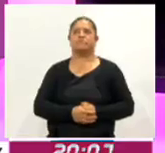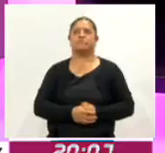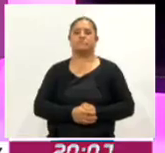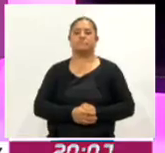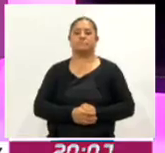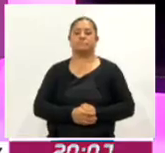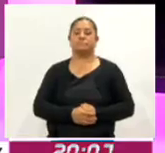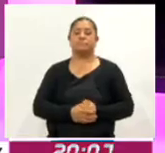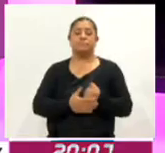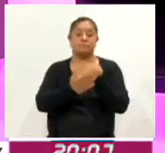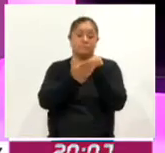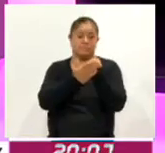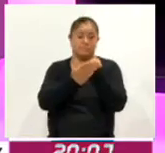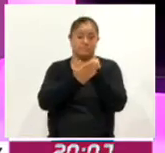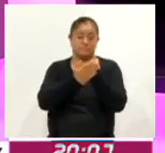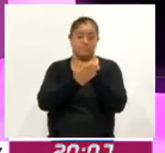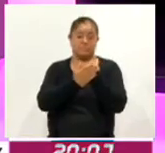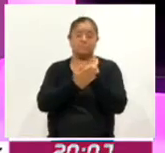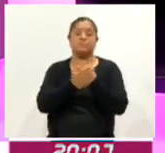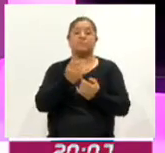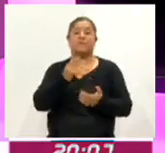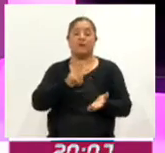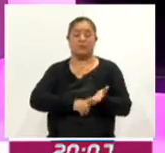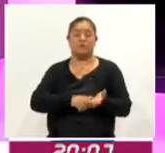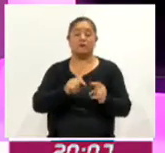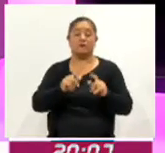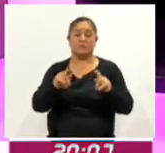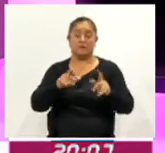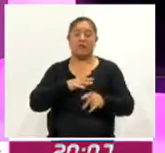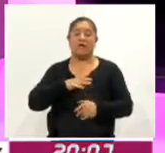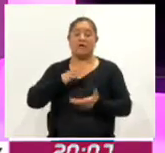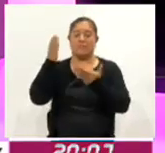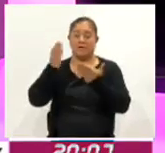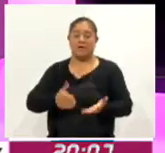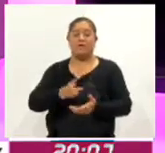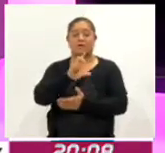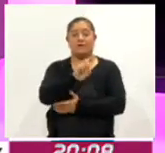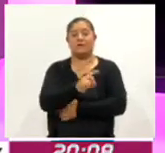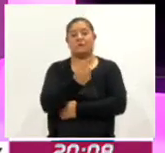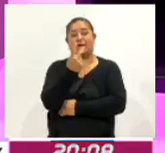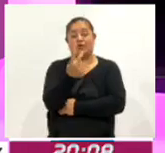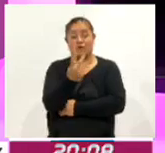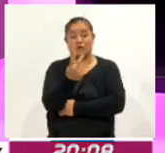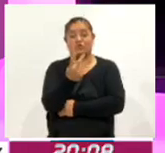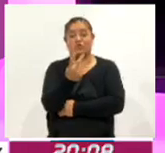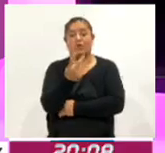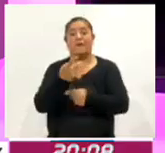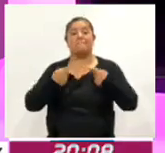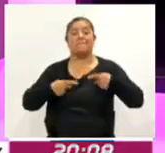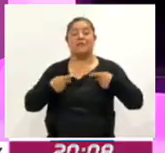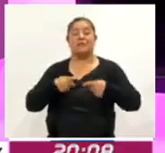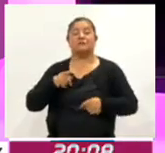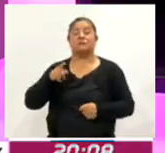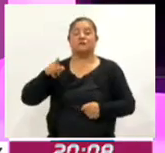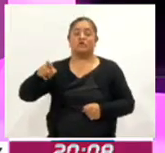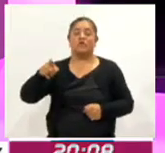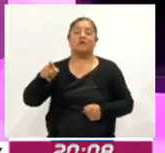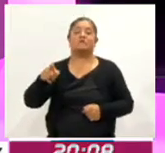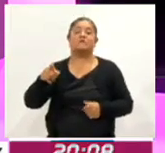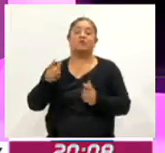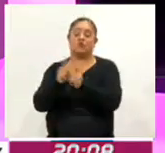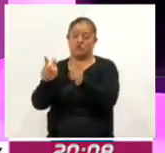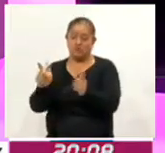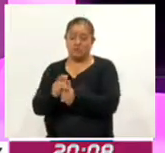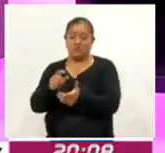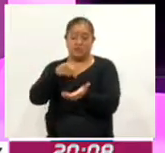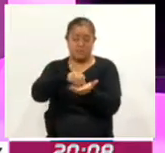Y próximamente en nuestro estado recibiremos la visita de 32 agentes de viajes, agencias de viajes del